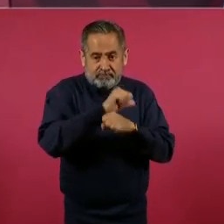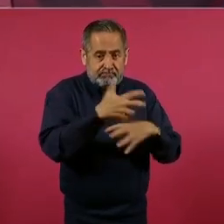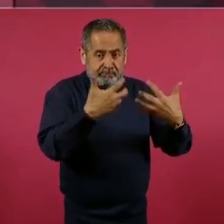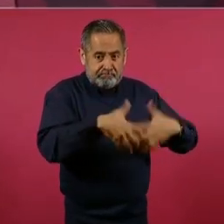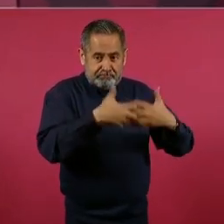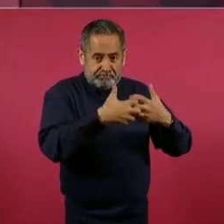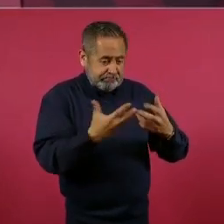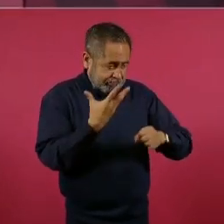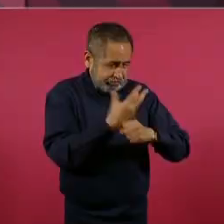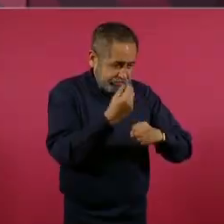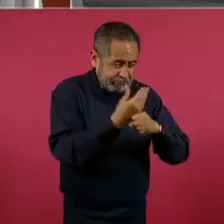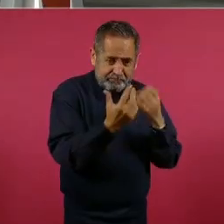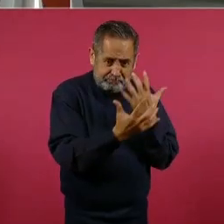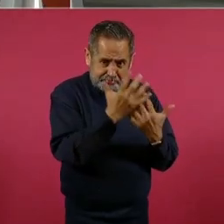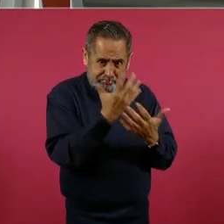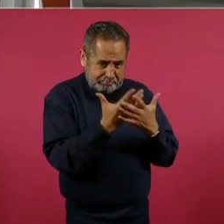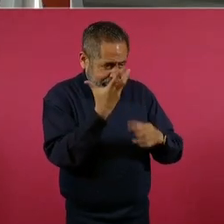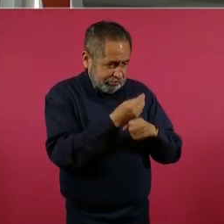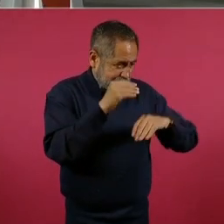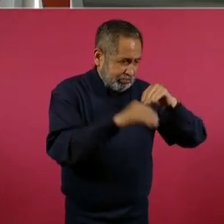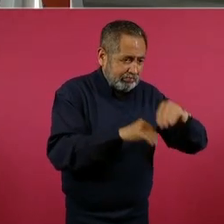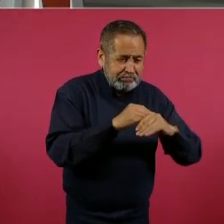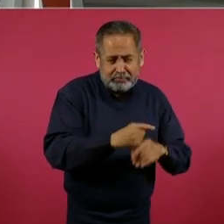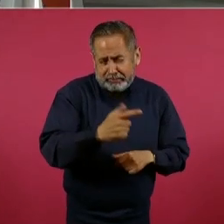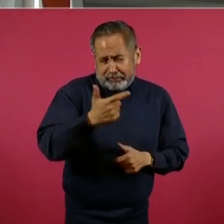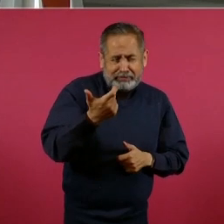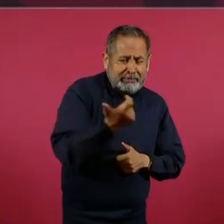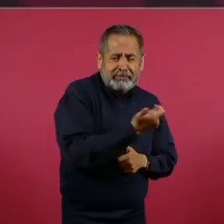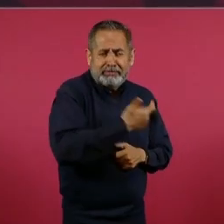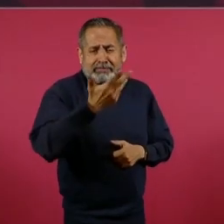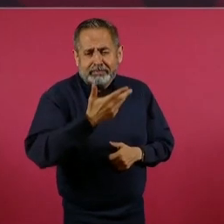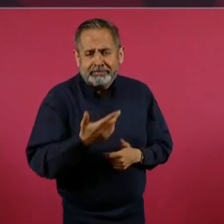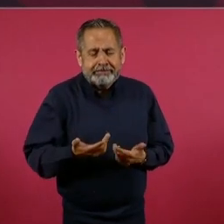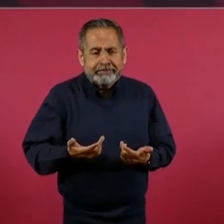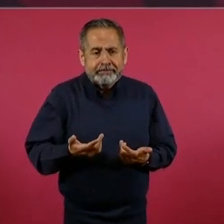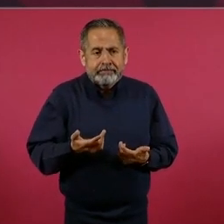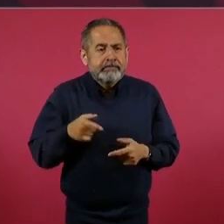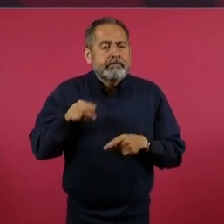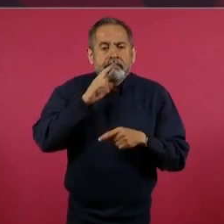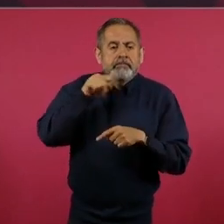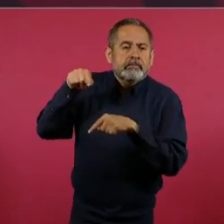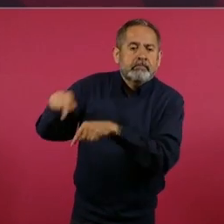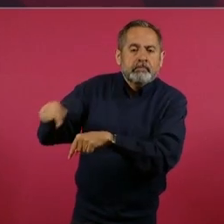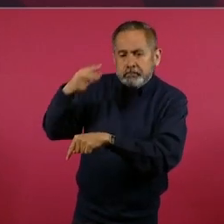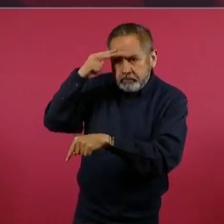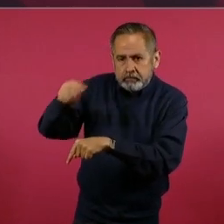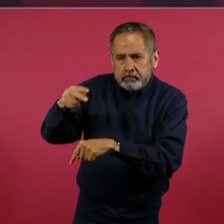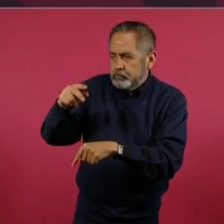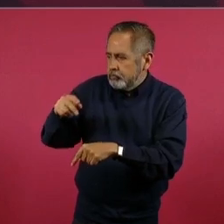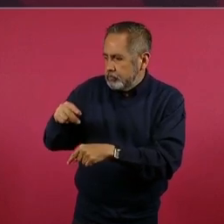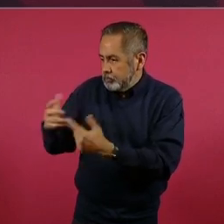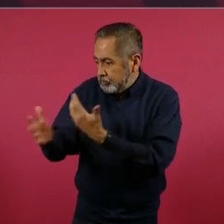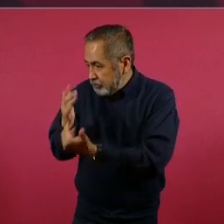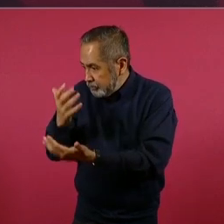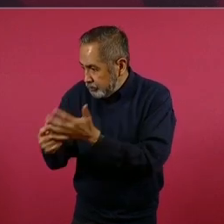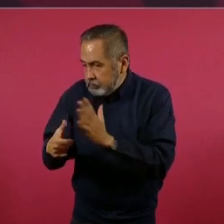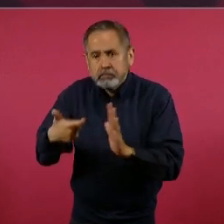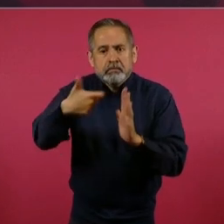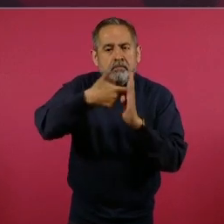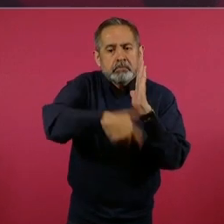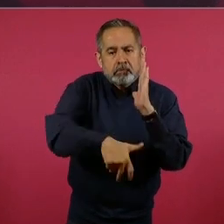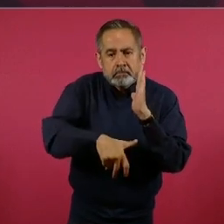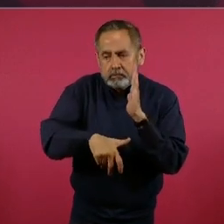en Estados Unidos, se incrementarían muchísimo de precio. 10, 15 mil dólares